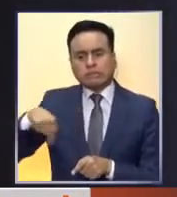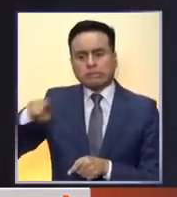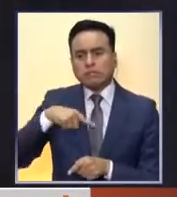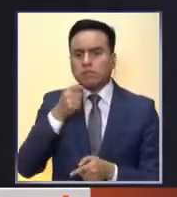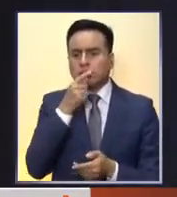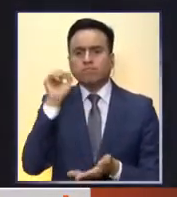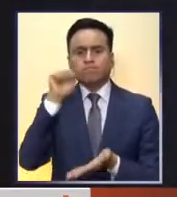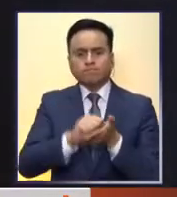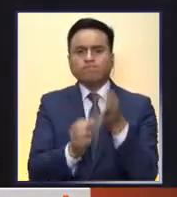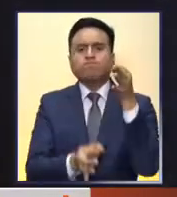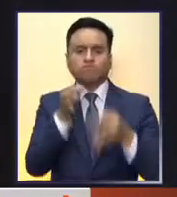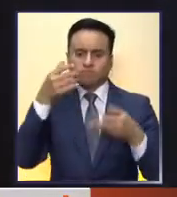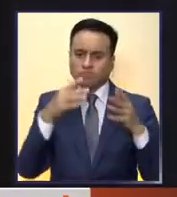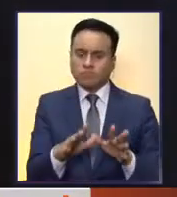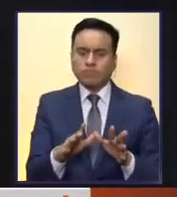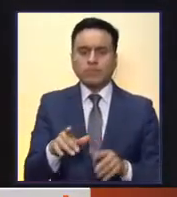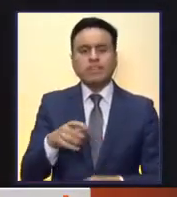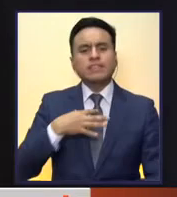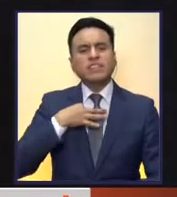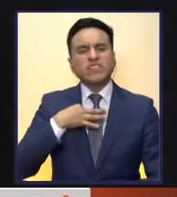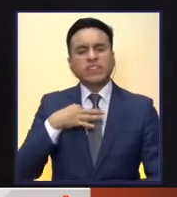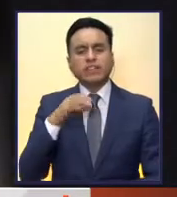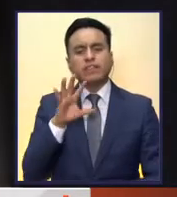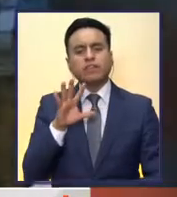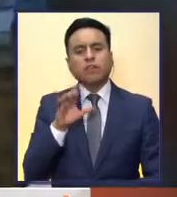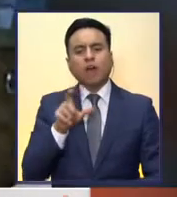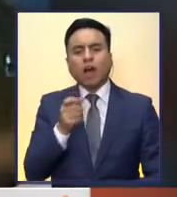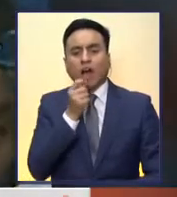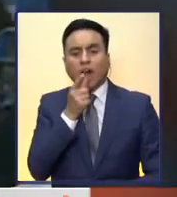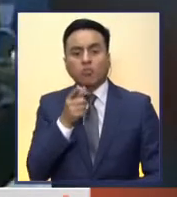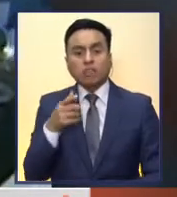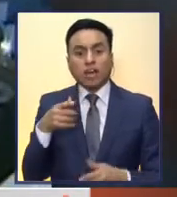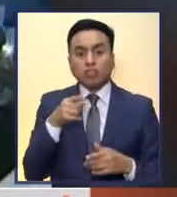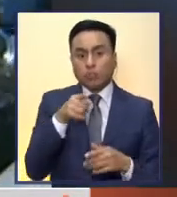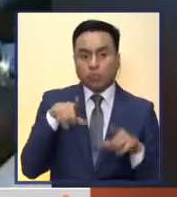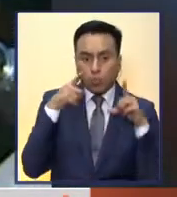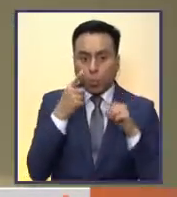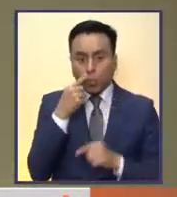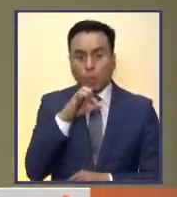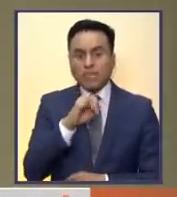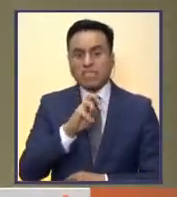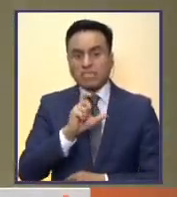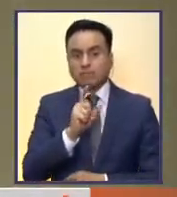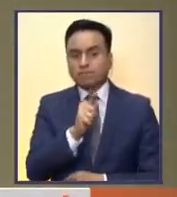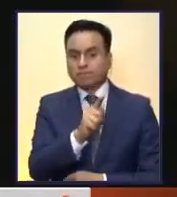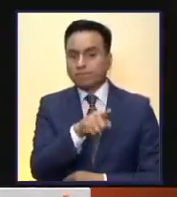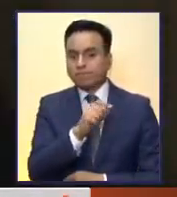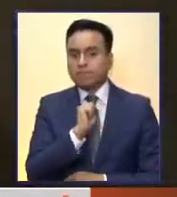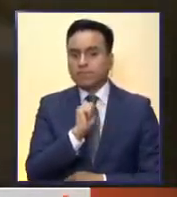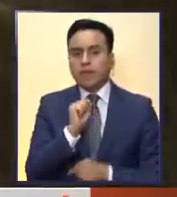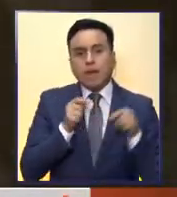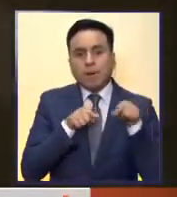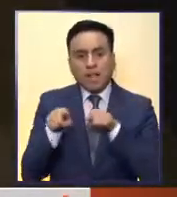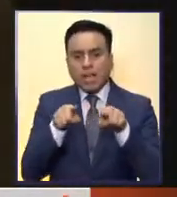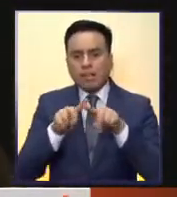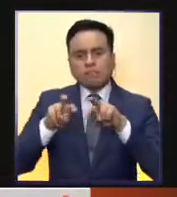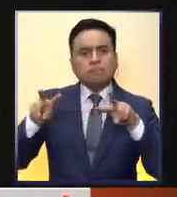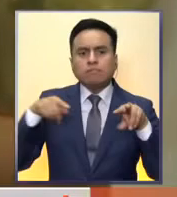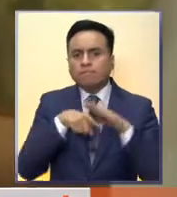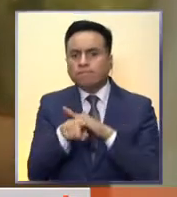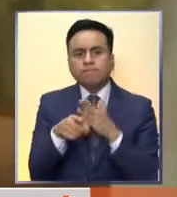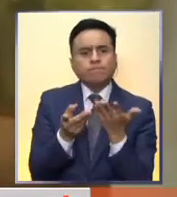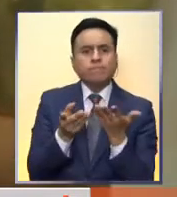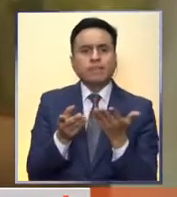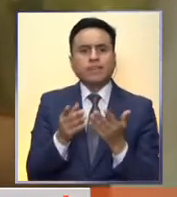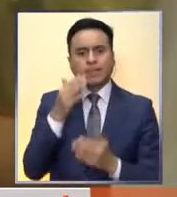querellaron ante la justicia civil. De los 5 acusados, Precht es uno. Le debemos mucho, mucho. En paralelo comenzaron las indagaciones de parte